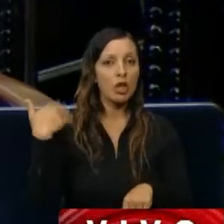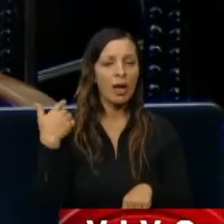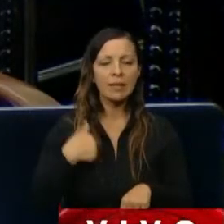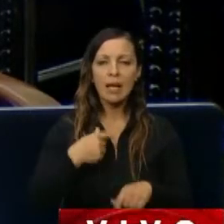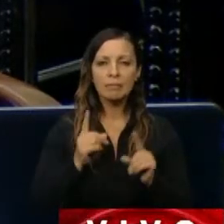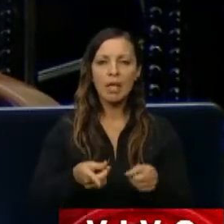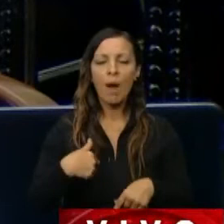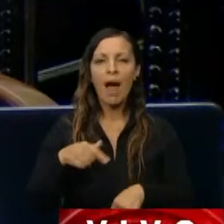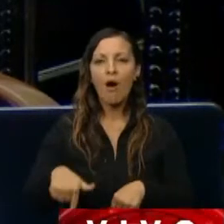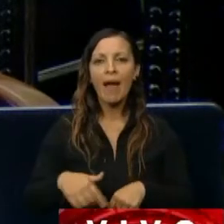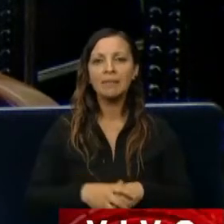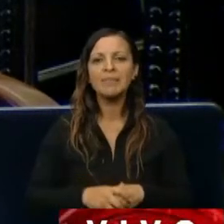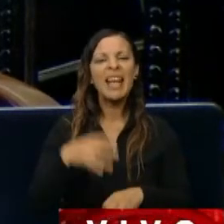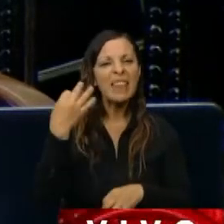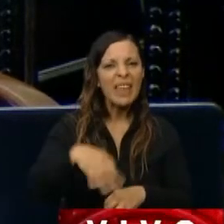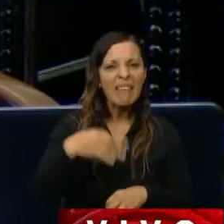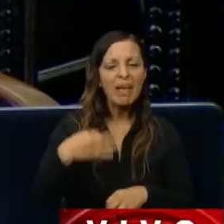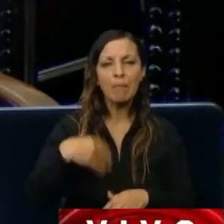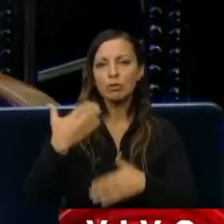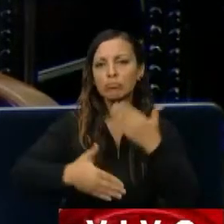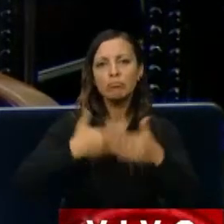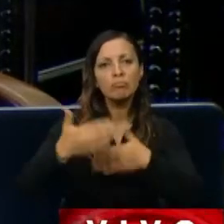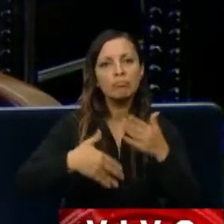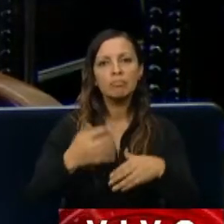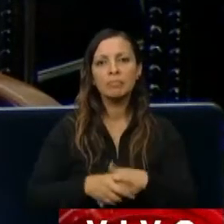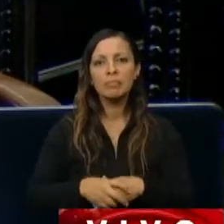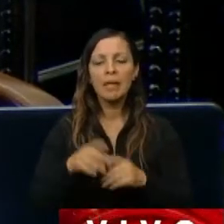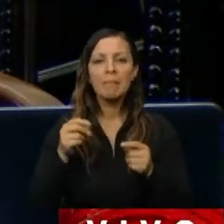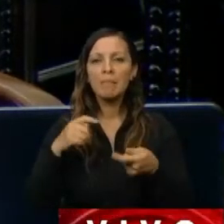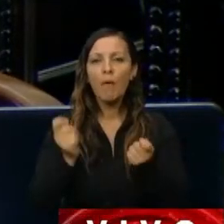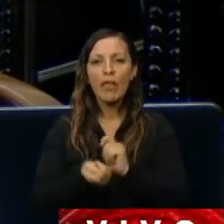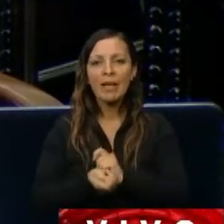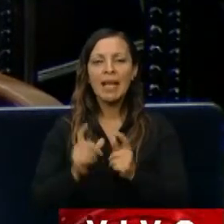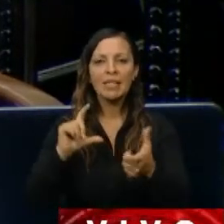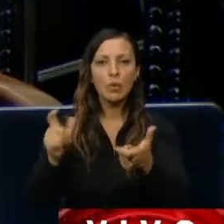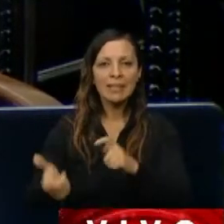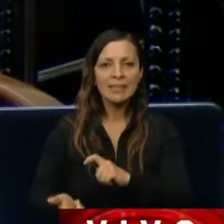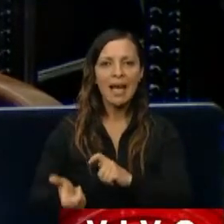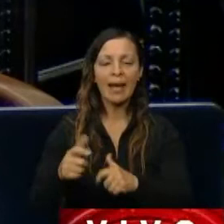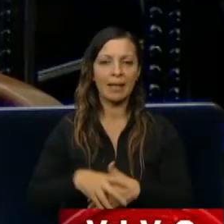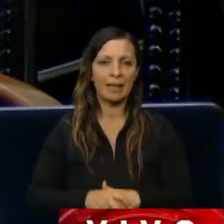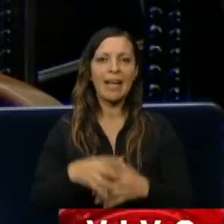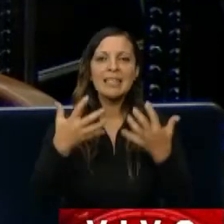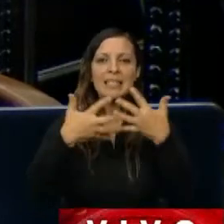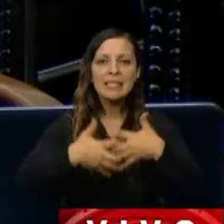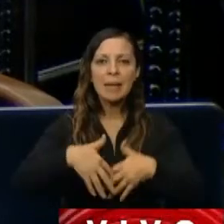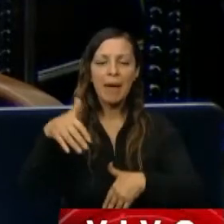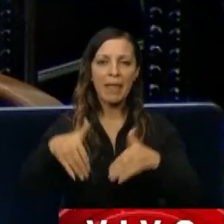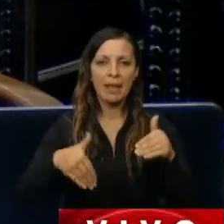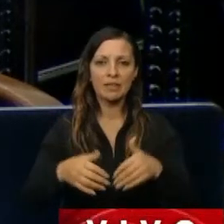sigo estando, de que hay que avanzar en la dirección de modernizar y de actualizar el actual